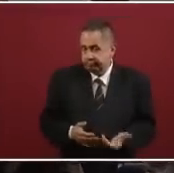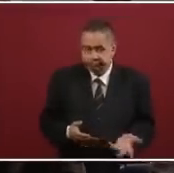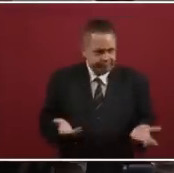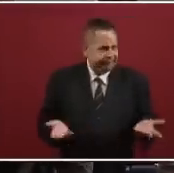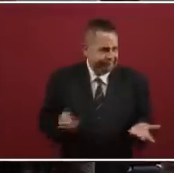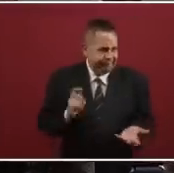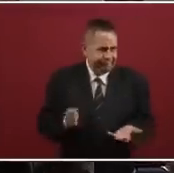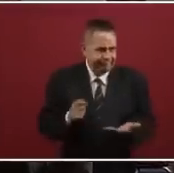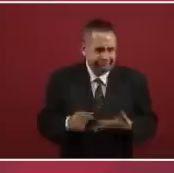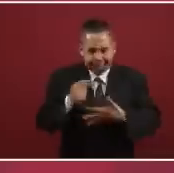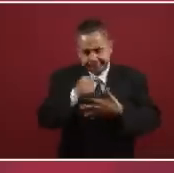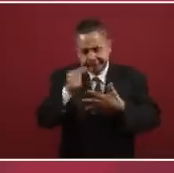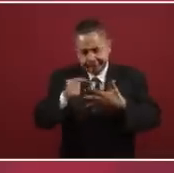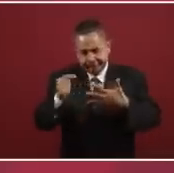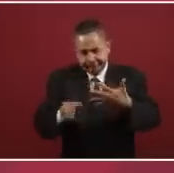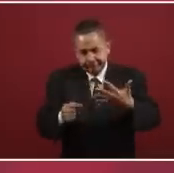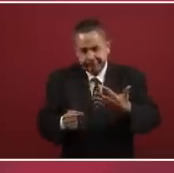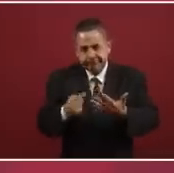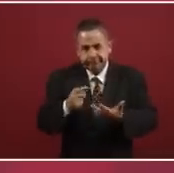Entonces, por eso